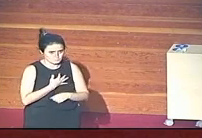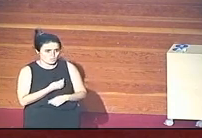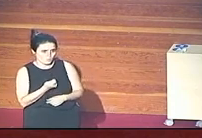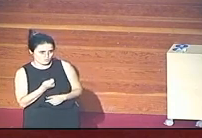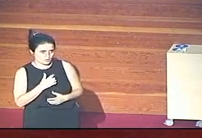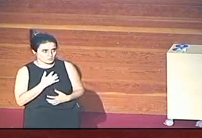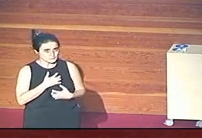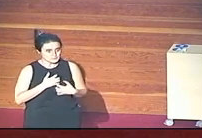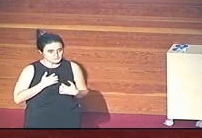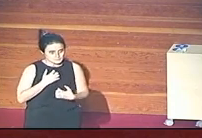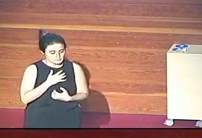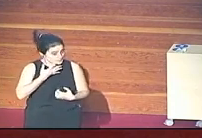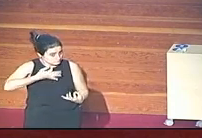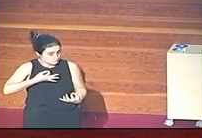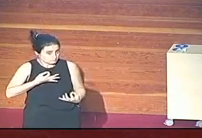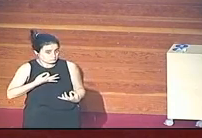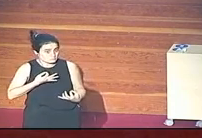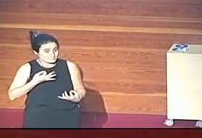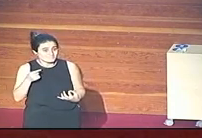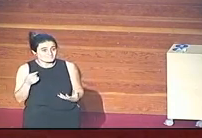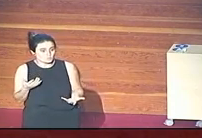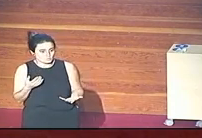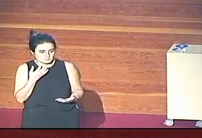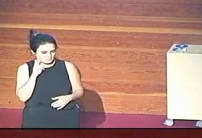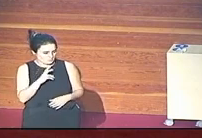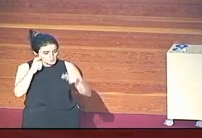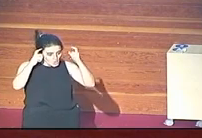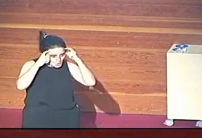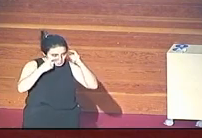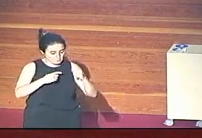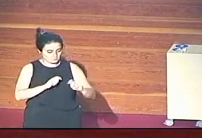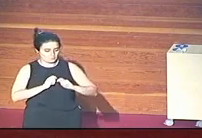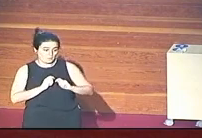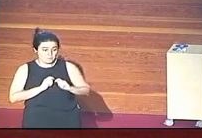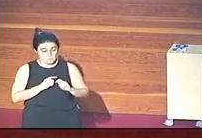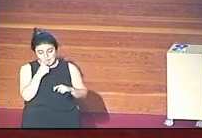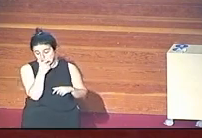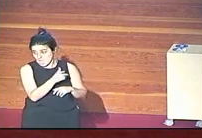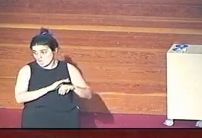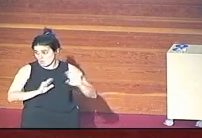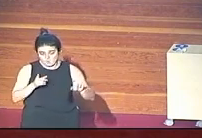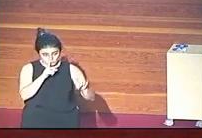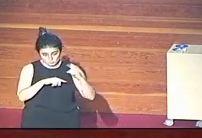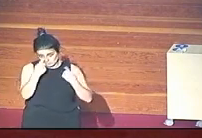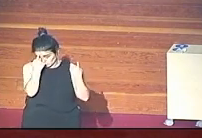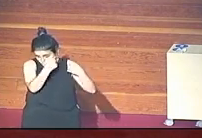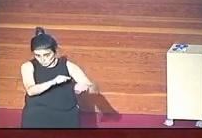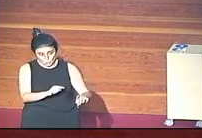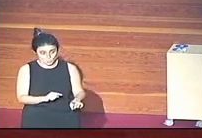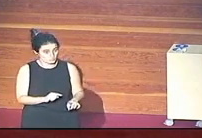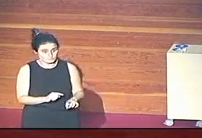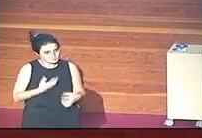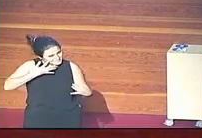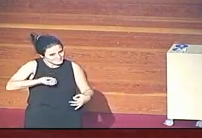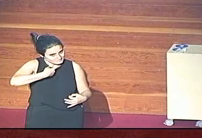pero tiene la contraprestación de que nos aleja no es un problema de los osos polares que también lo es sino que tenemos